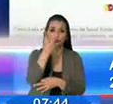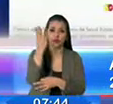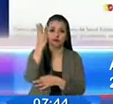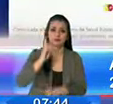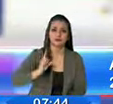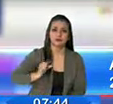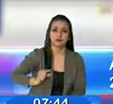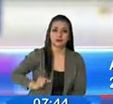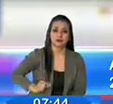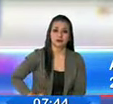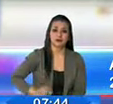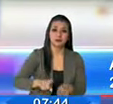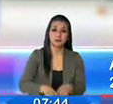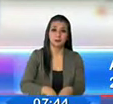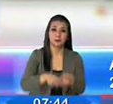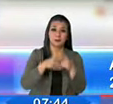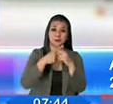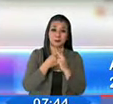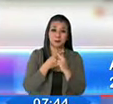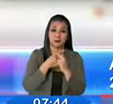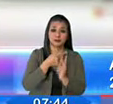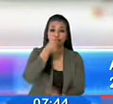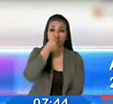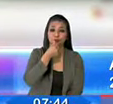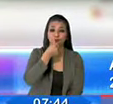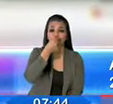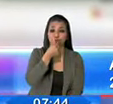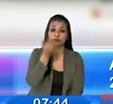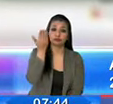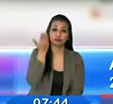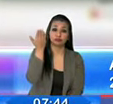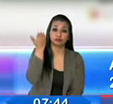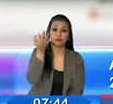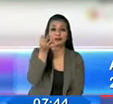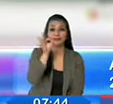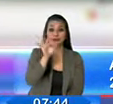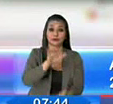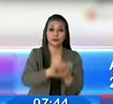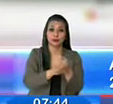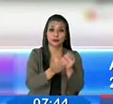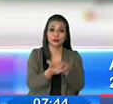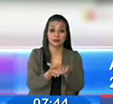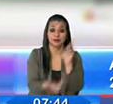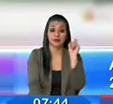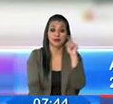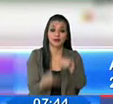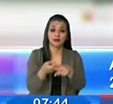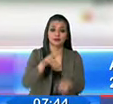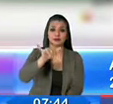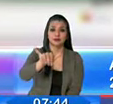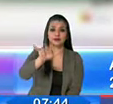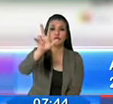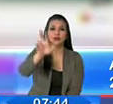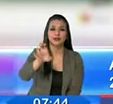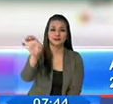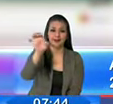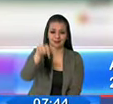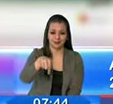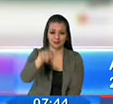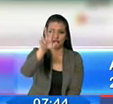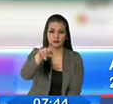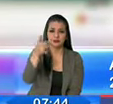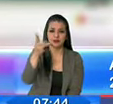que desde el inicio de la presentación de los casos, que fue el pasado 19 de noviembre hasta el sábado 13 de enero del presente año, se